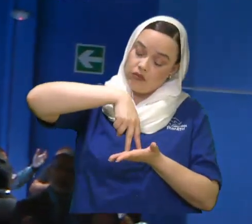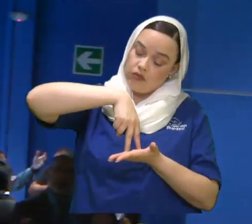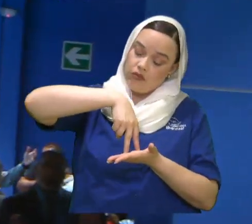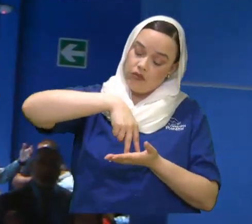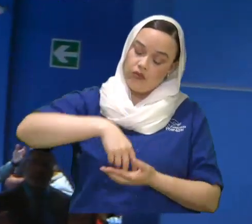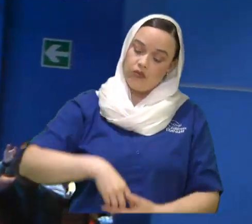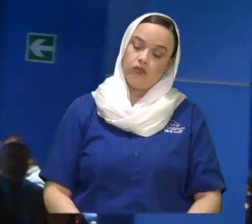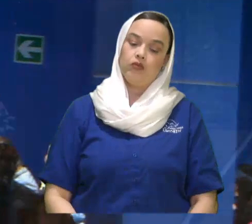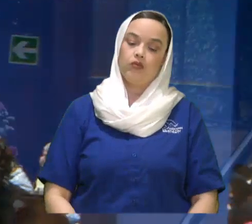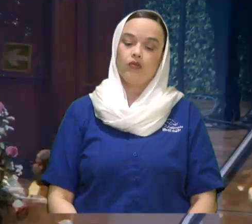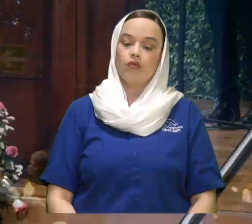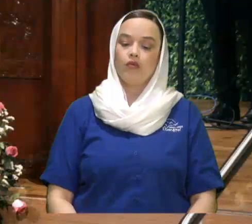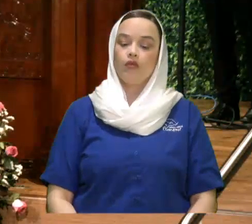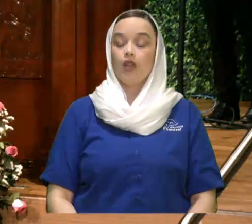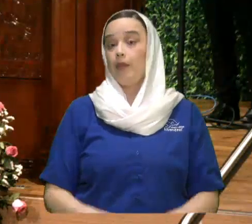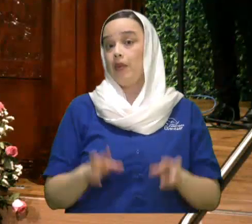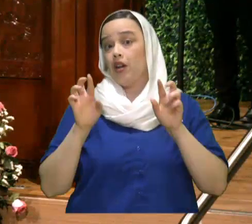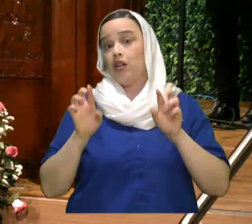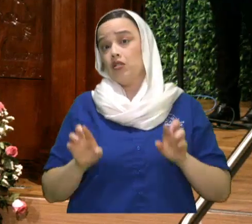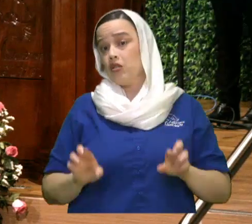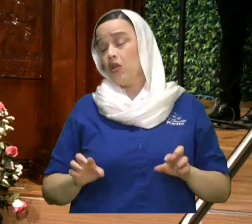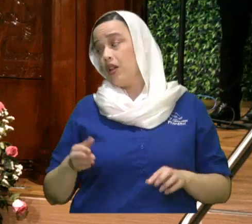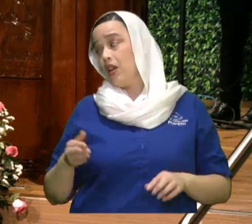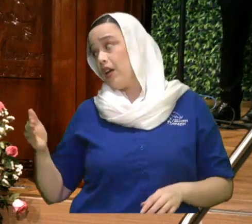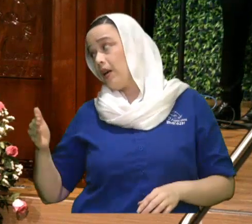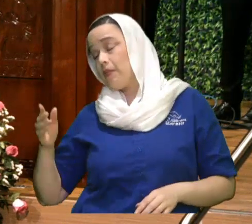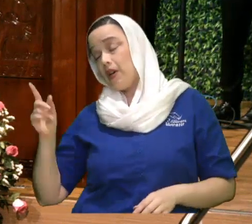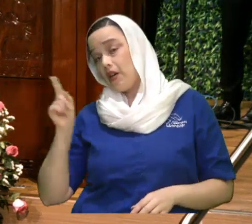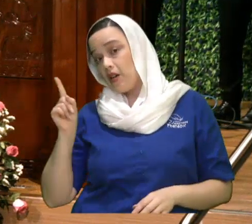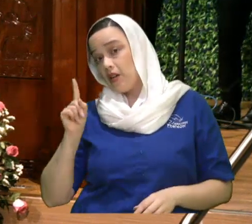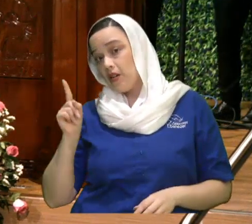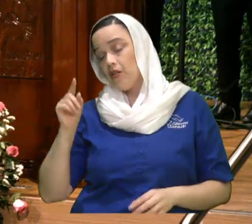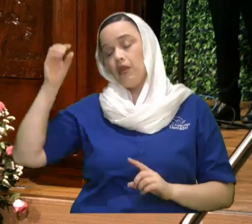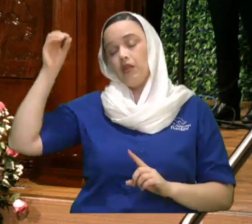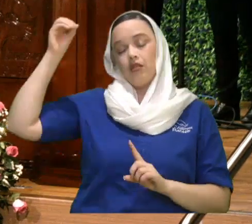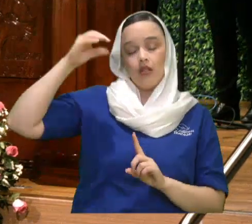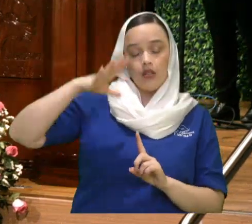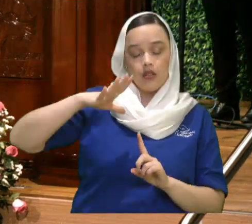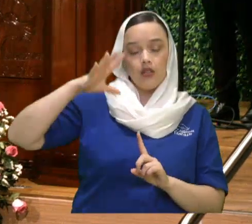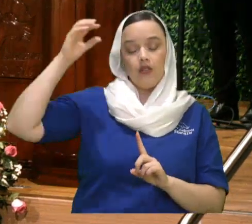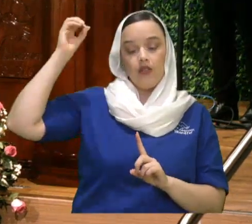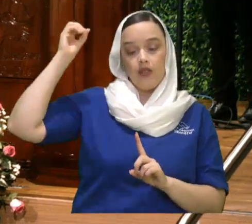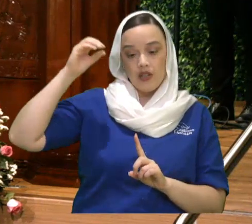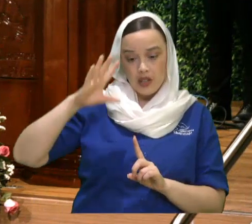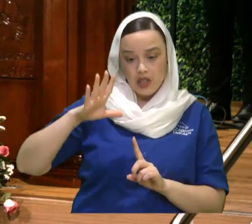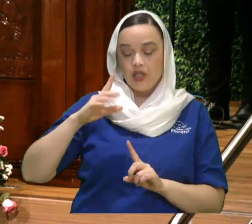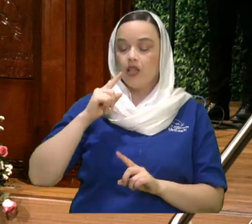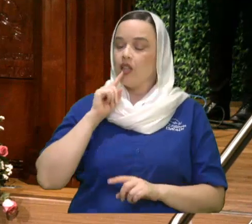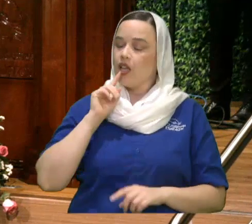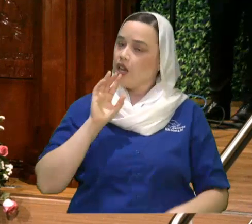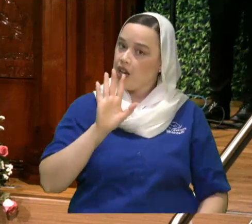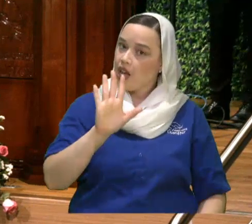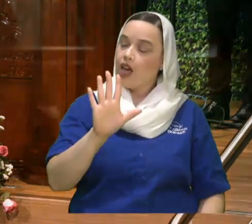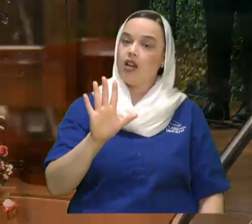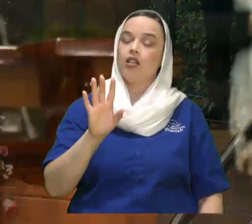no está la persona la parte de bendice a la distancia declara sobre su vida